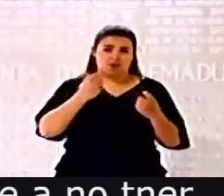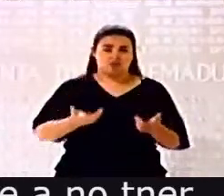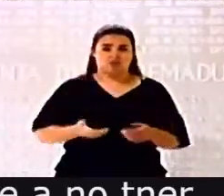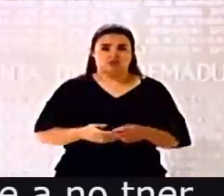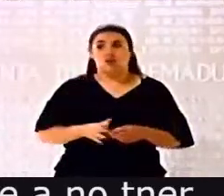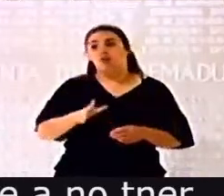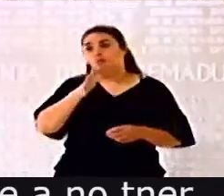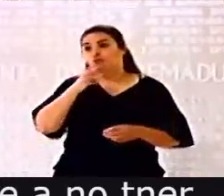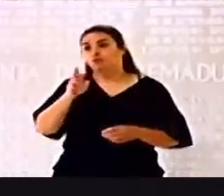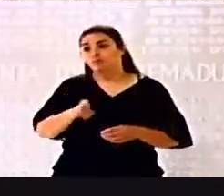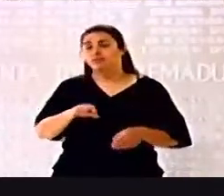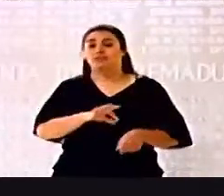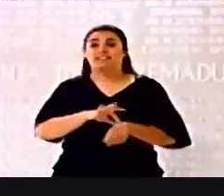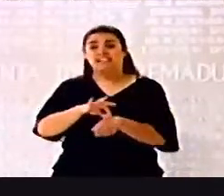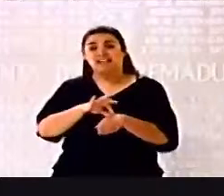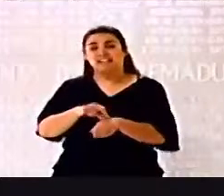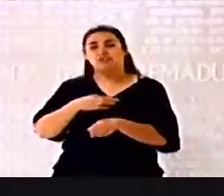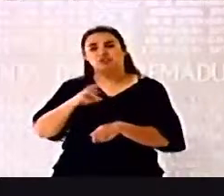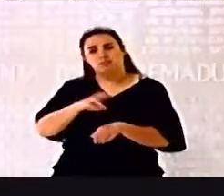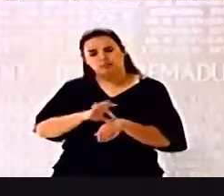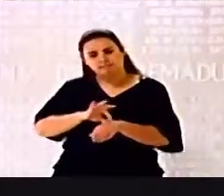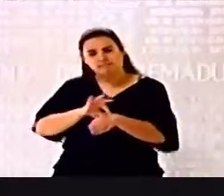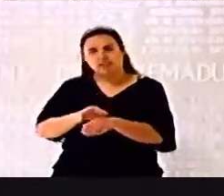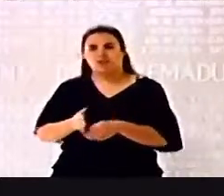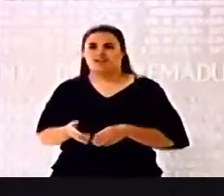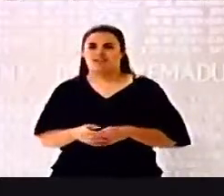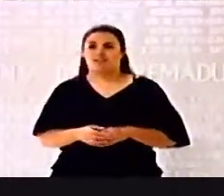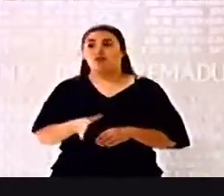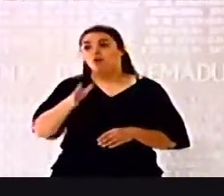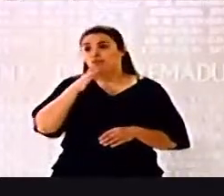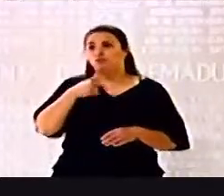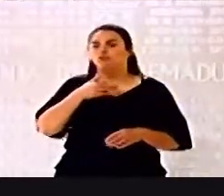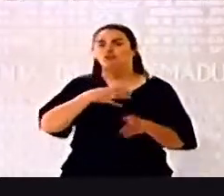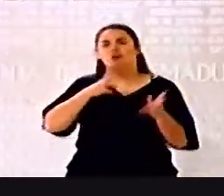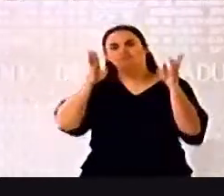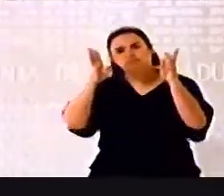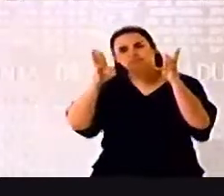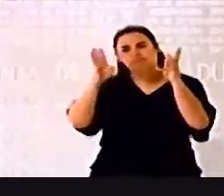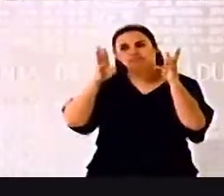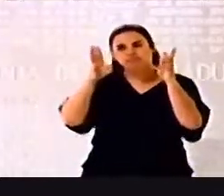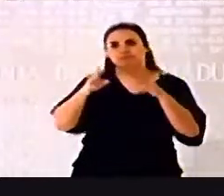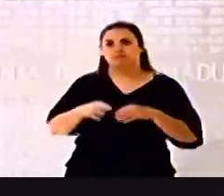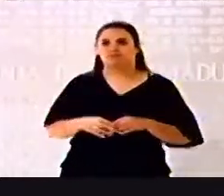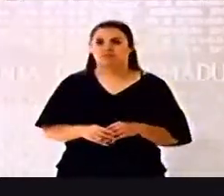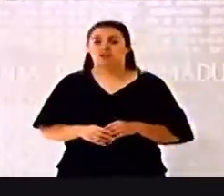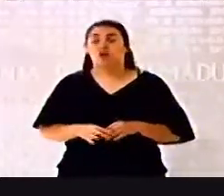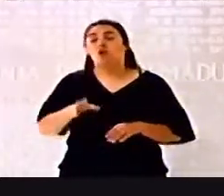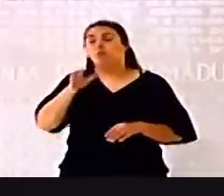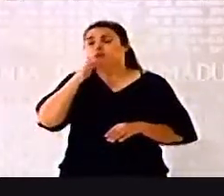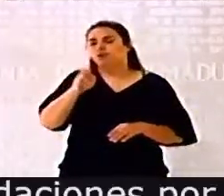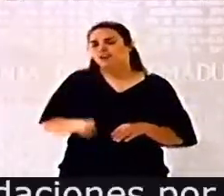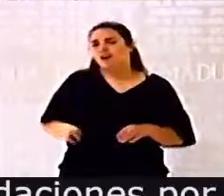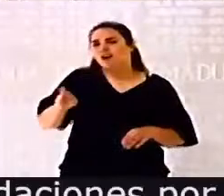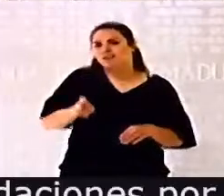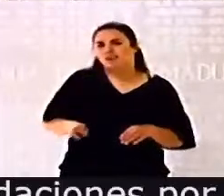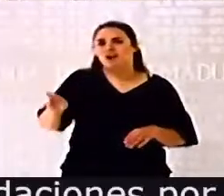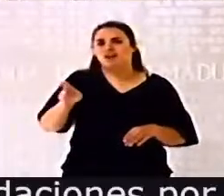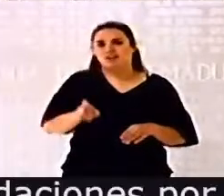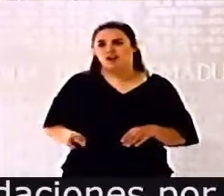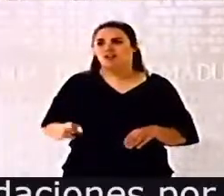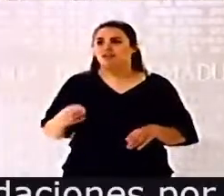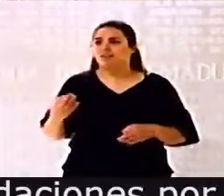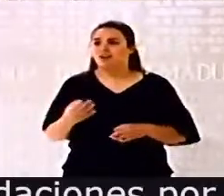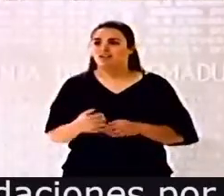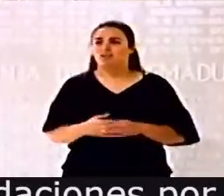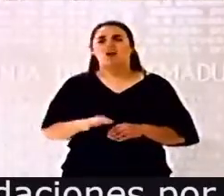Por eso me empeño en las guías, por eso me empeño en las recomendaciones, por eso me empeño en